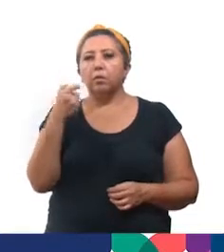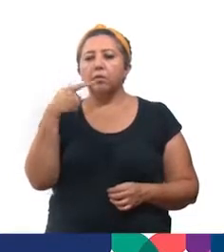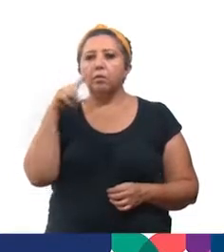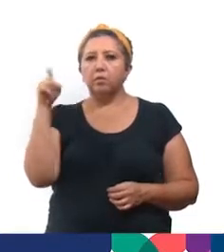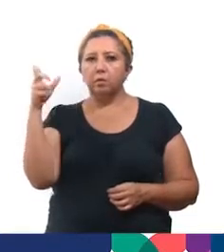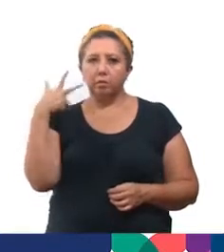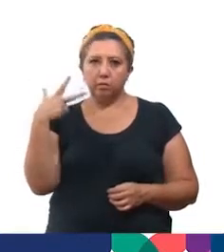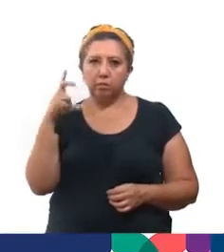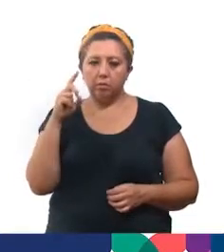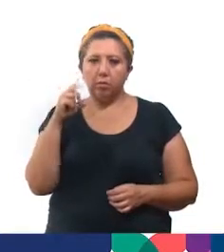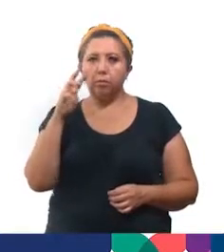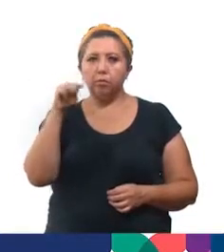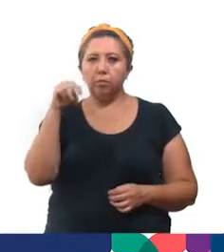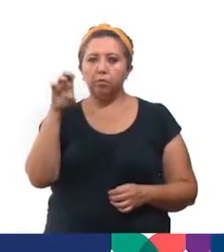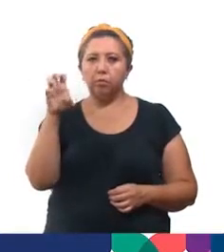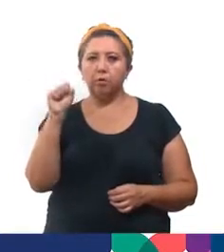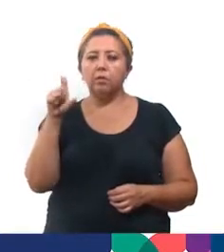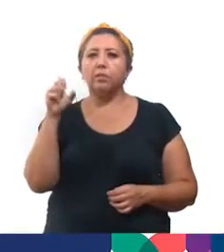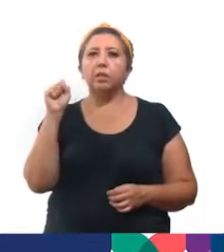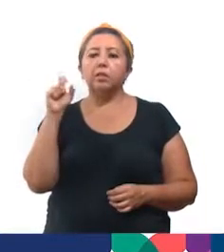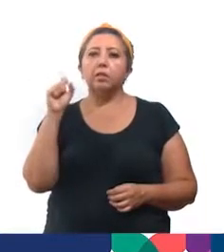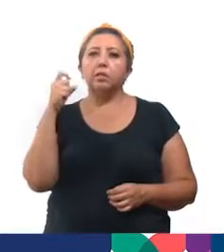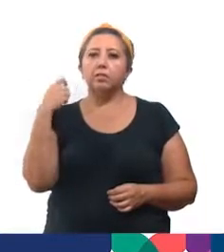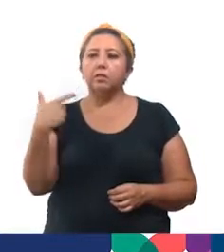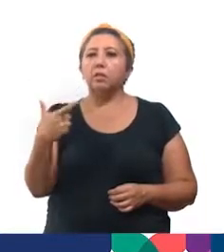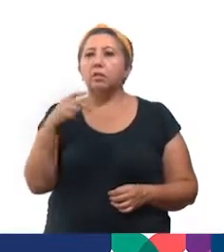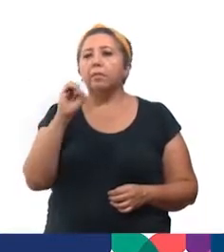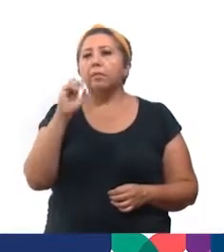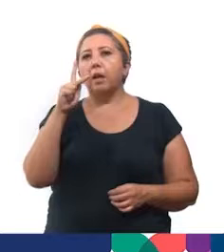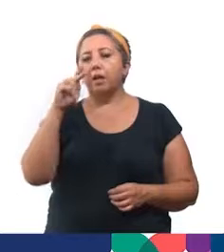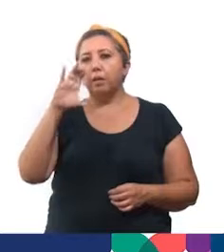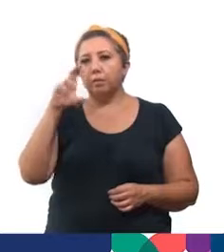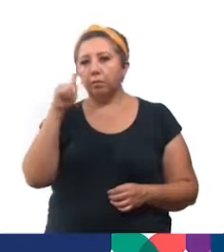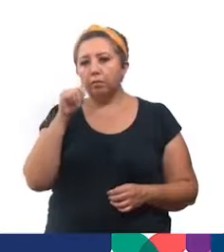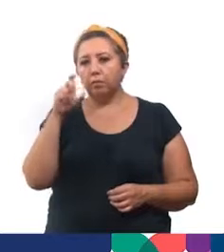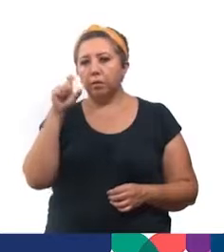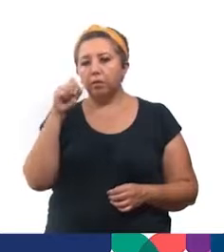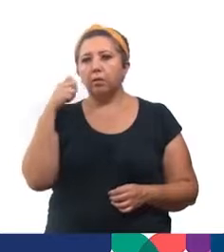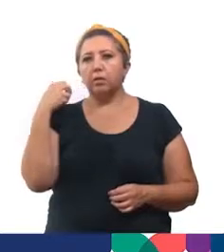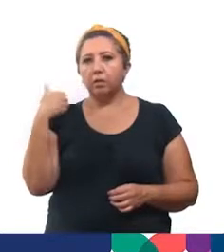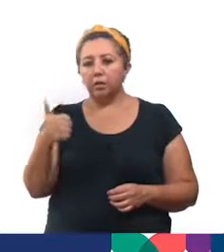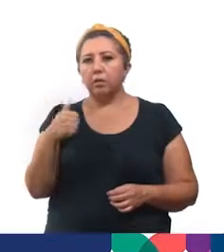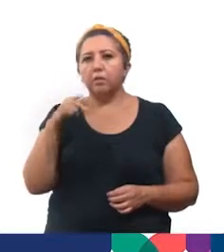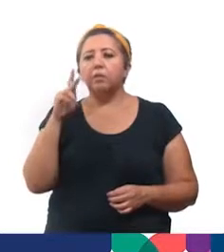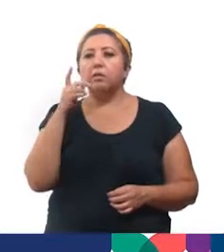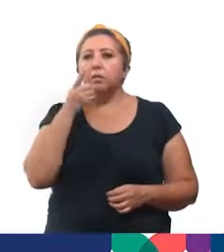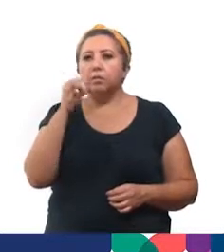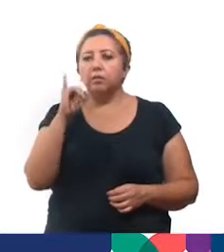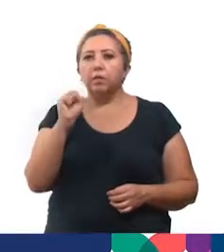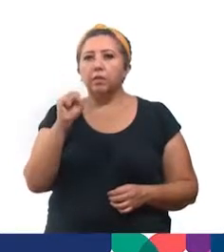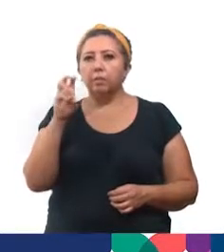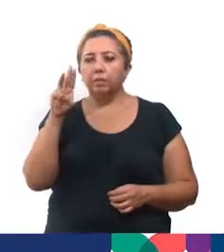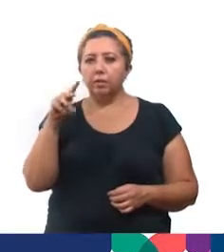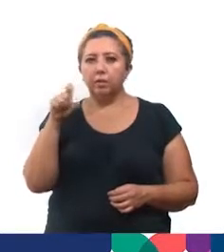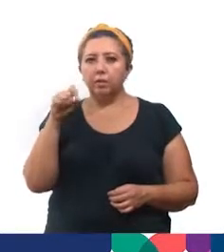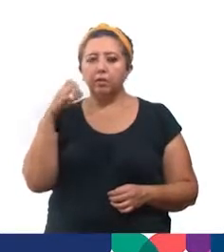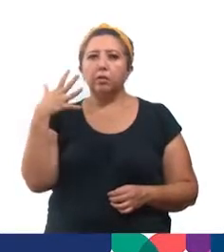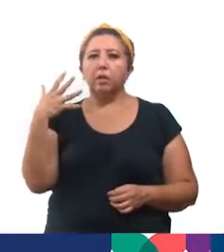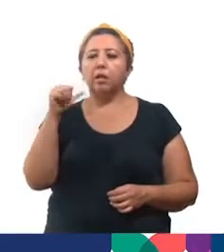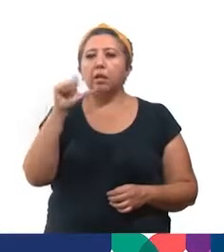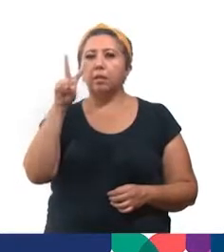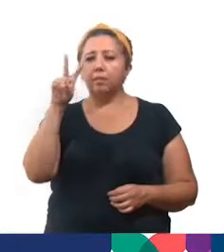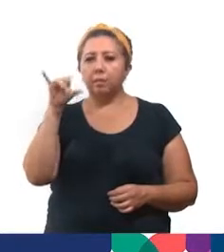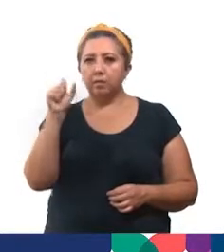108 30, Mulsay 27, Pacaptún y Chuburná de Hidalgo 26, Francisco y Madero 25, Manuel